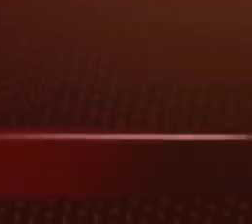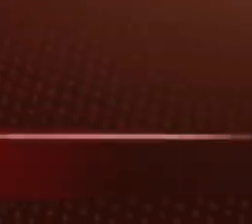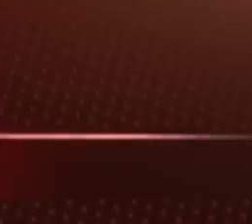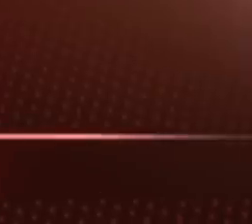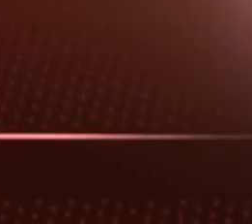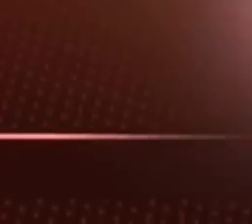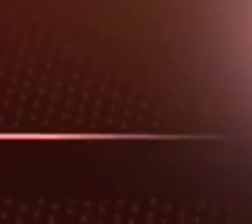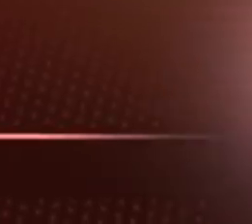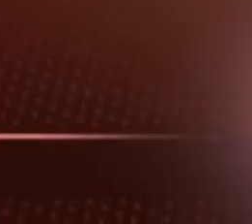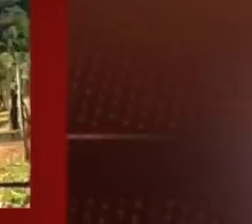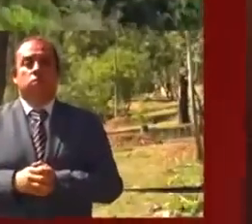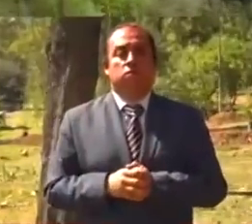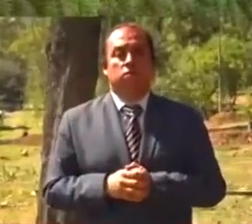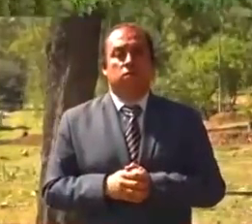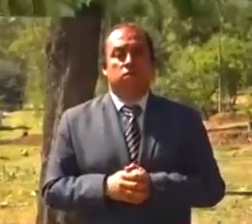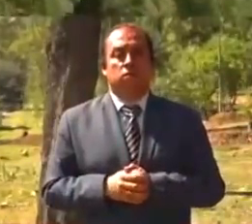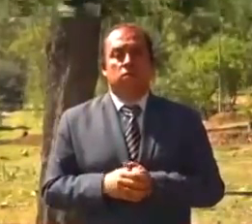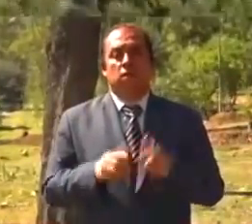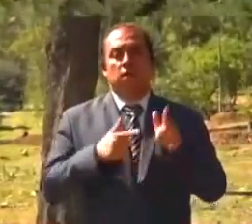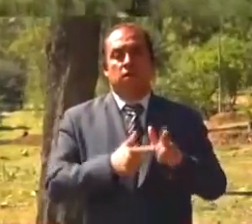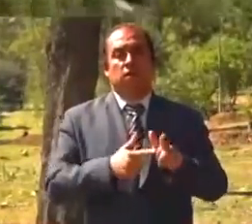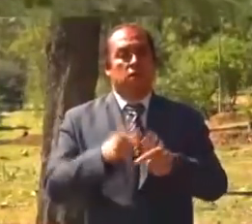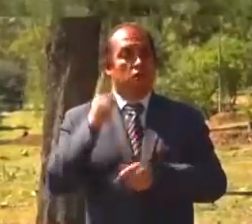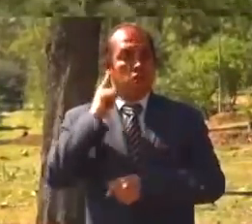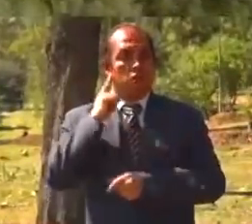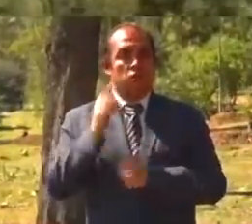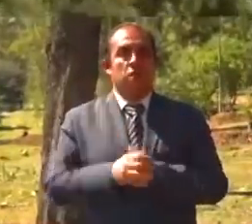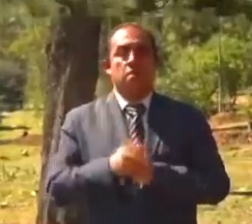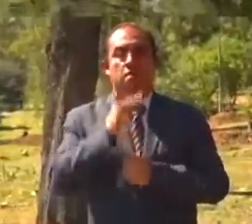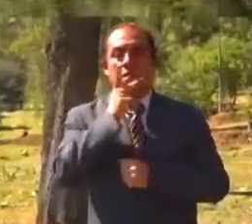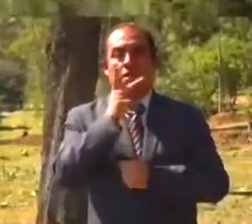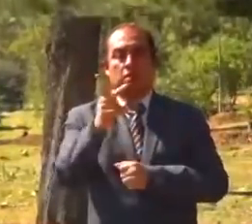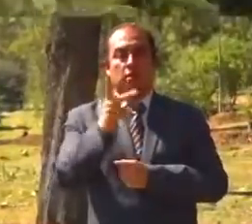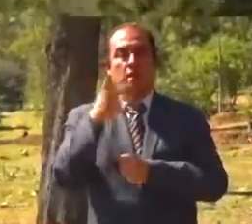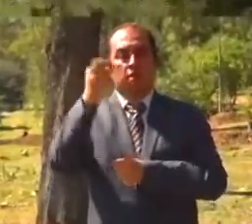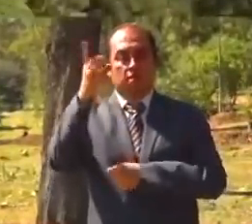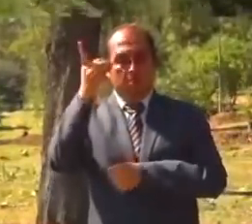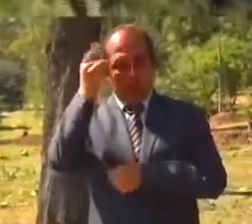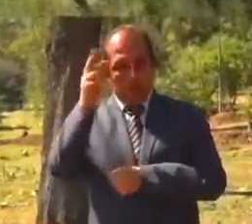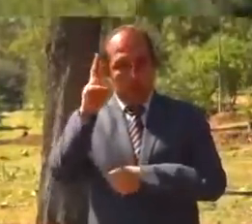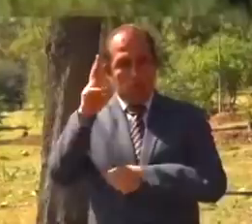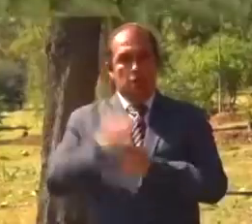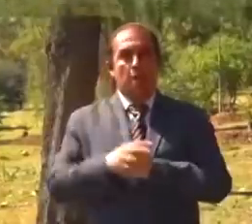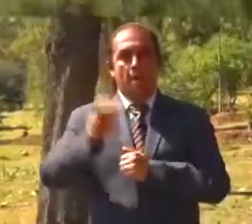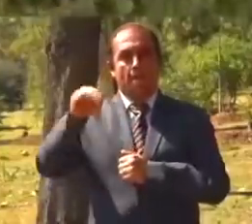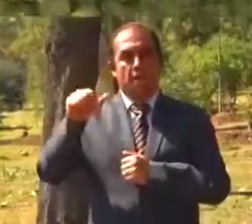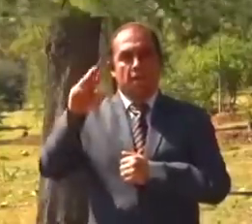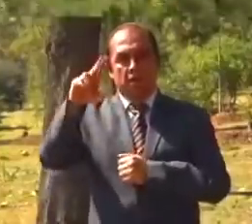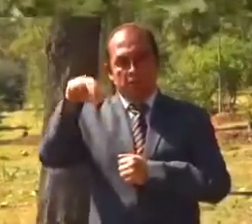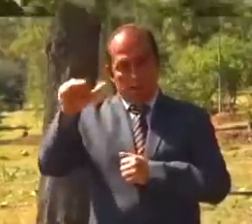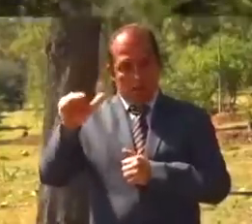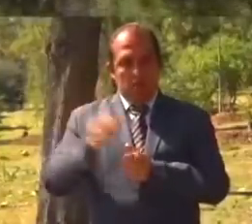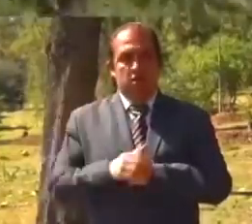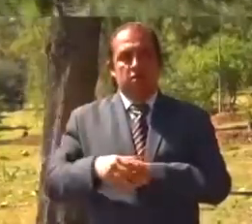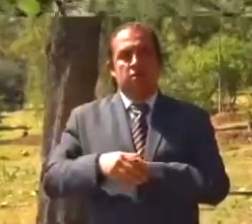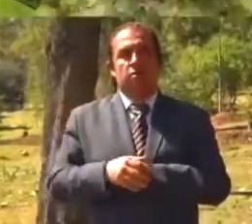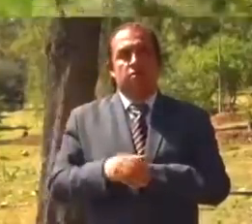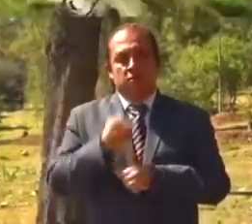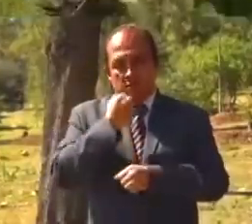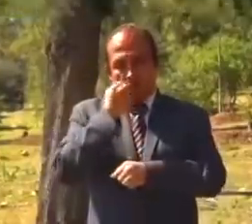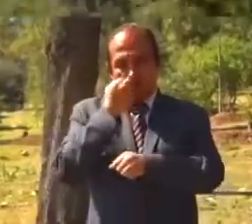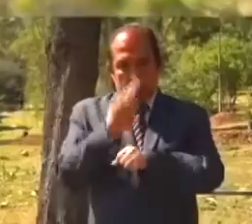de México. Enseguida escuchemos la intervención de la doctora Marina Robles García, secretaria del Medio Ambiente de esta ciudad.